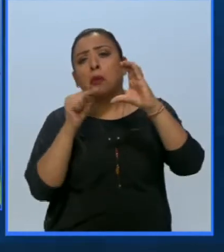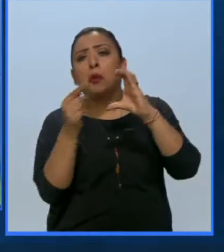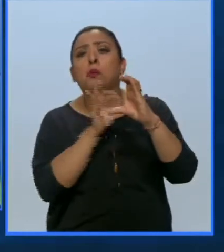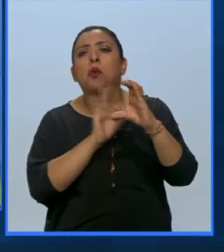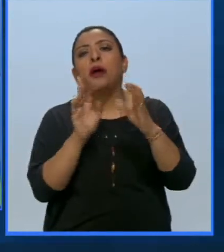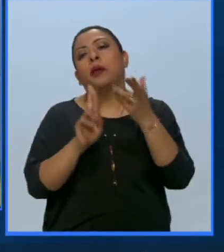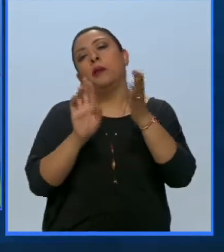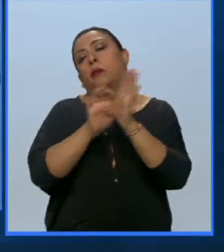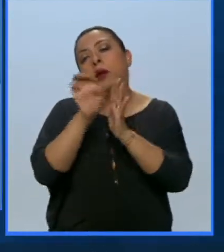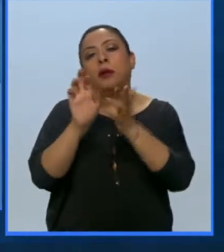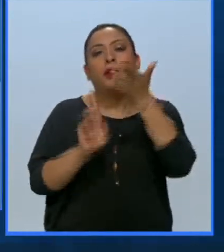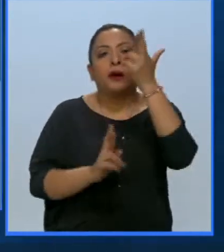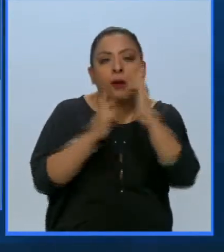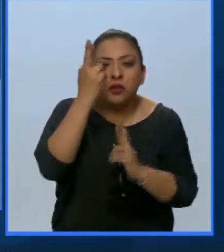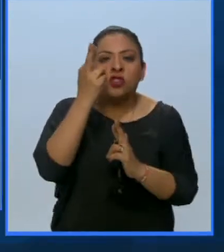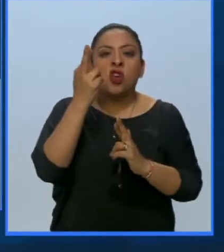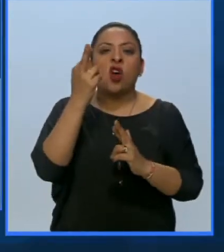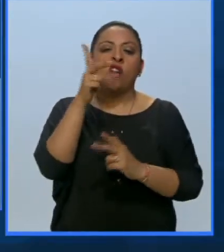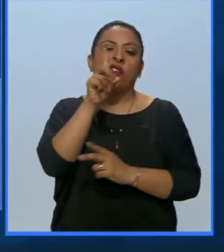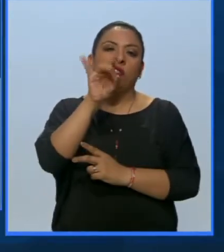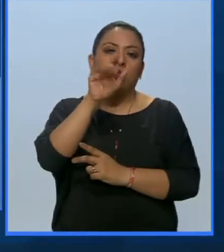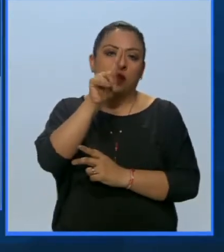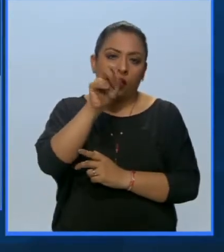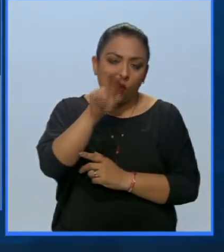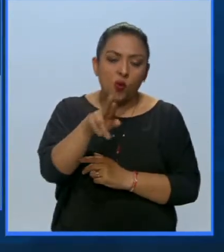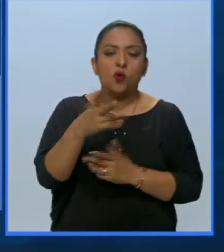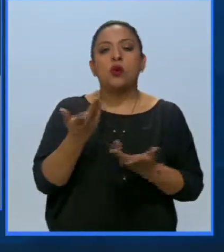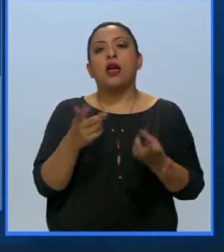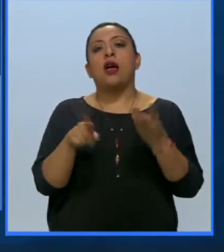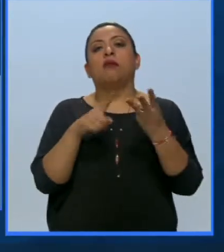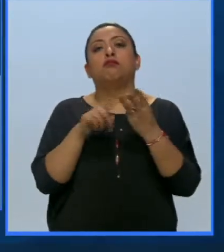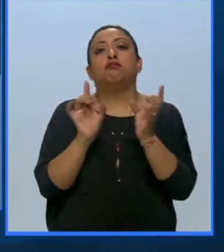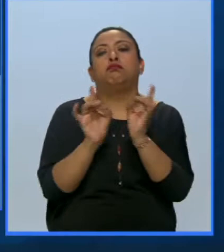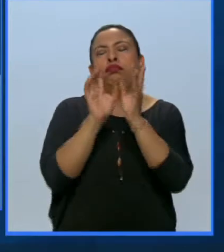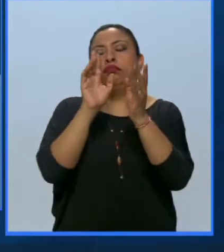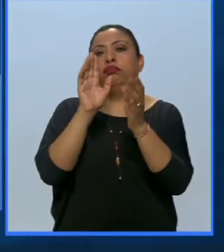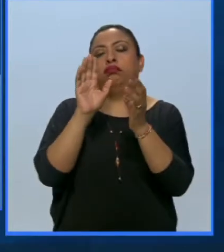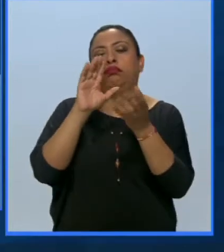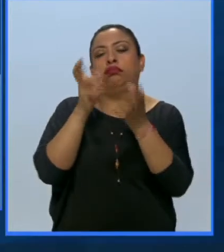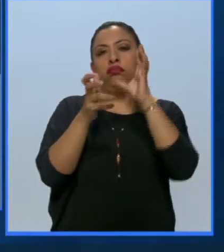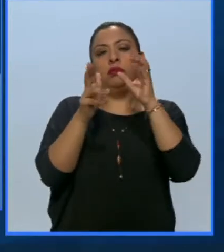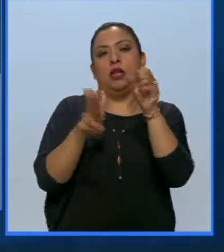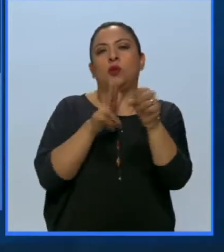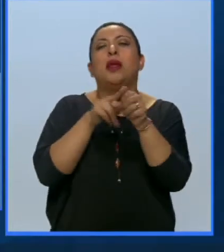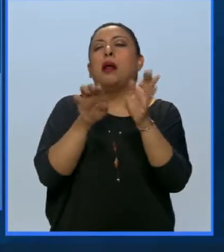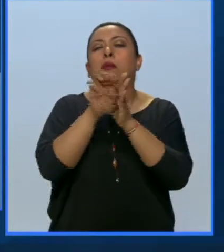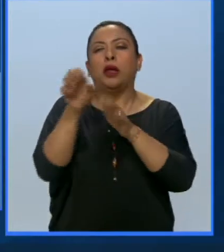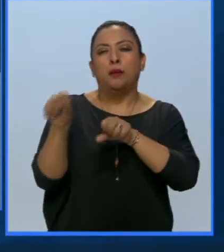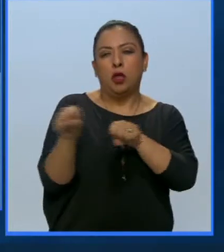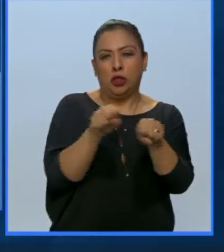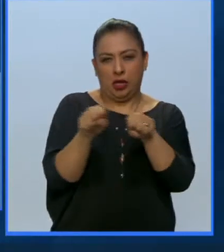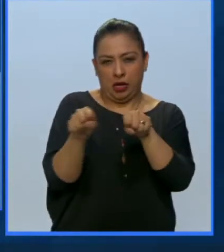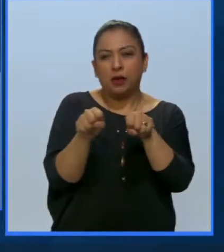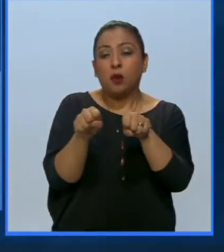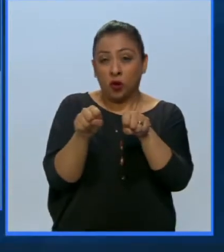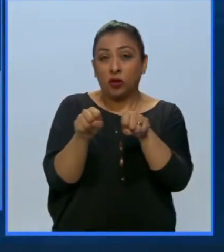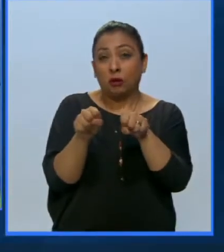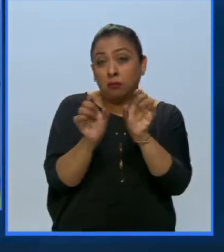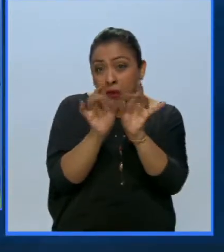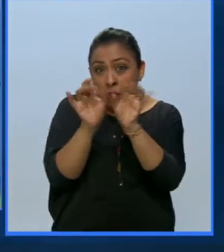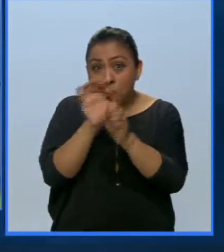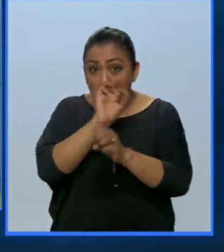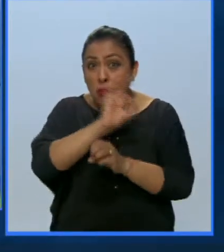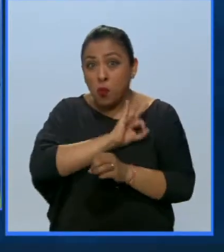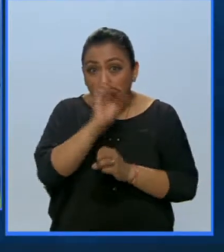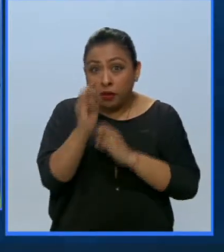una revolución, una dictadura, una catástrofe natural como es un terremoto. Entonces, y que justo termina